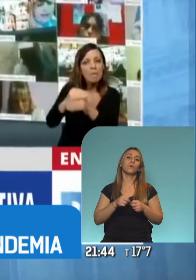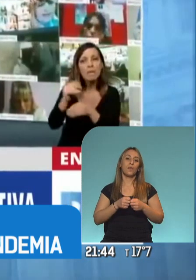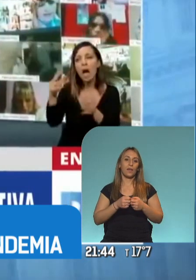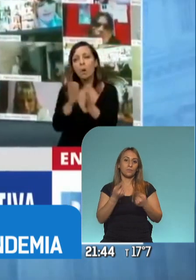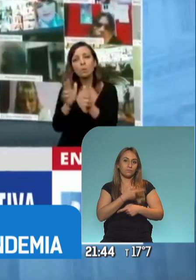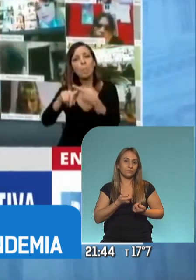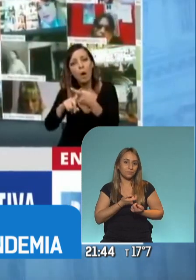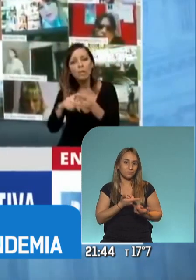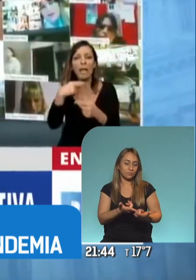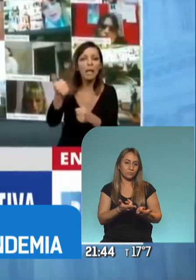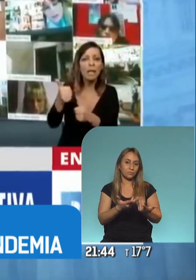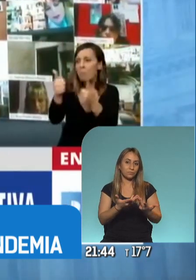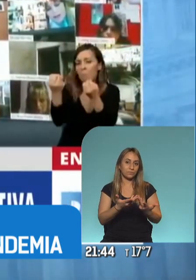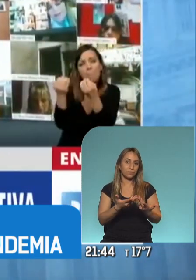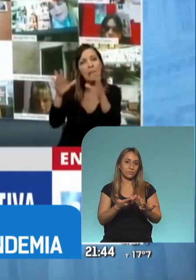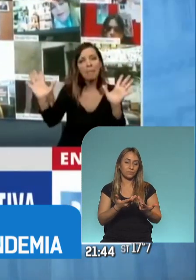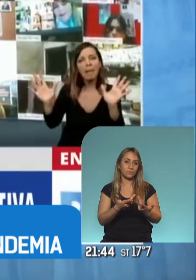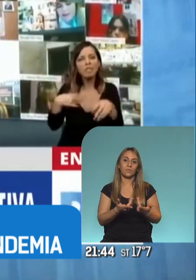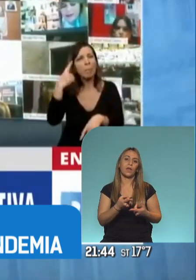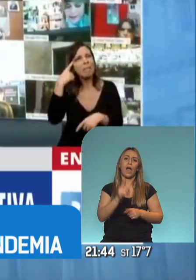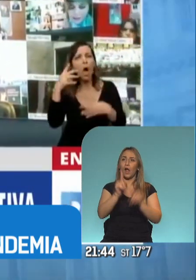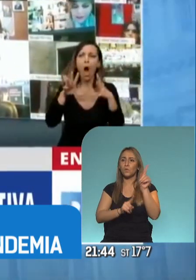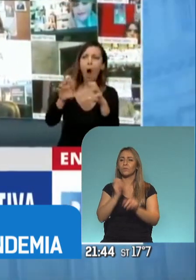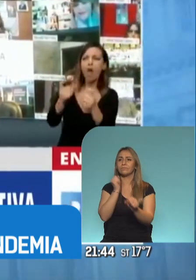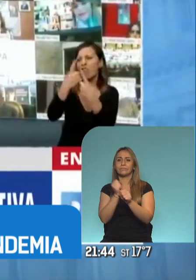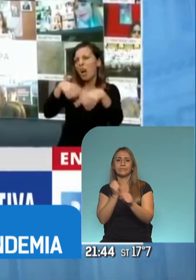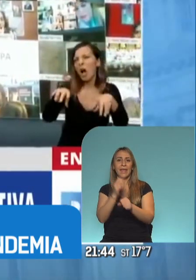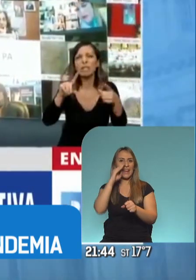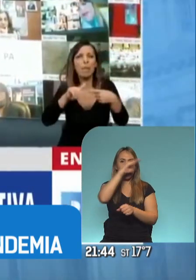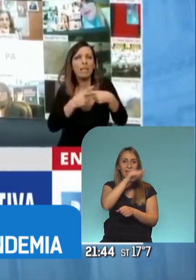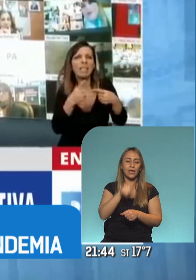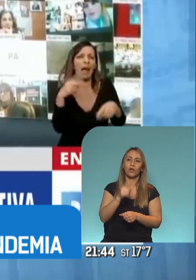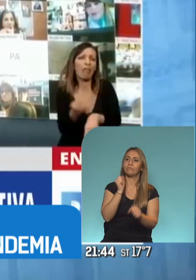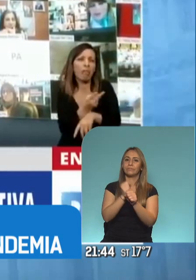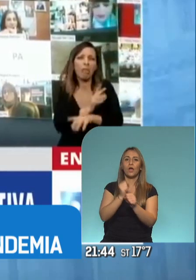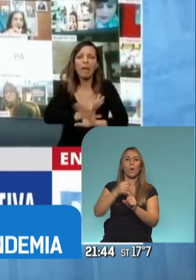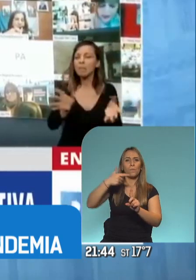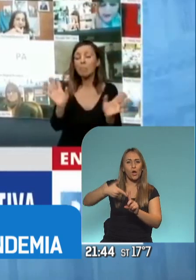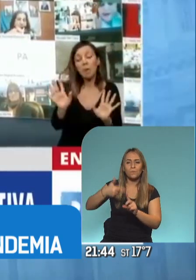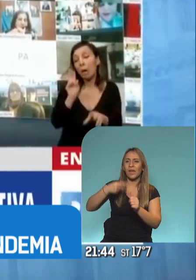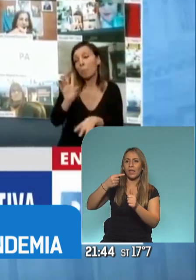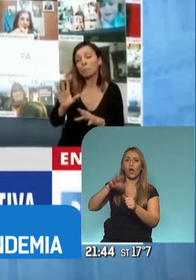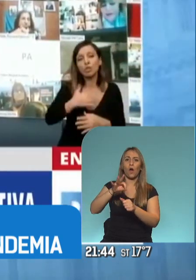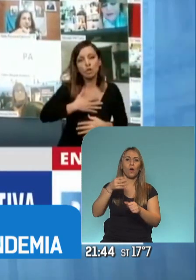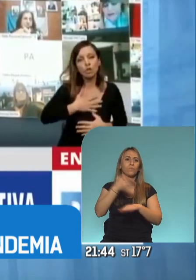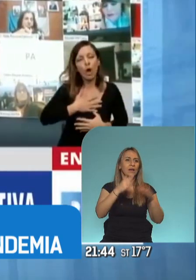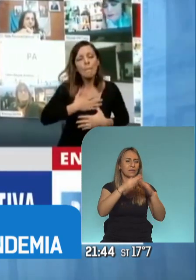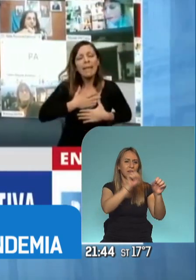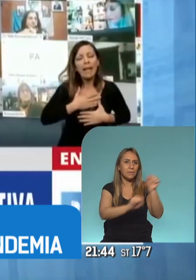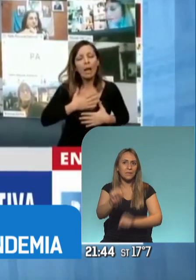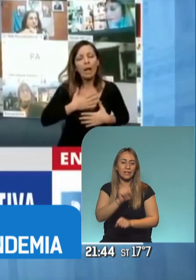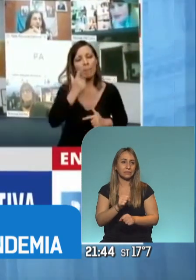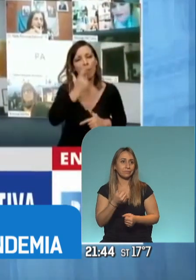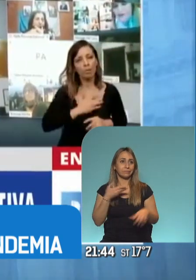haber estado viviendo de la changa, de la plomería, y los médicos, ¿no?, los enfermeros, el personal de limpieza. Es un proyecto que tiene